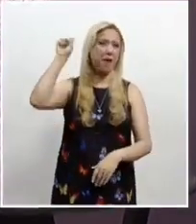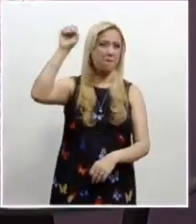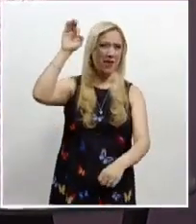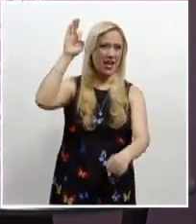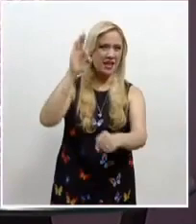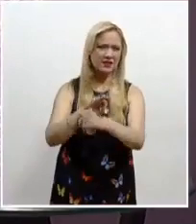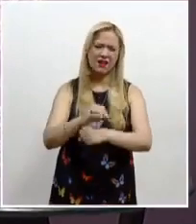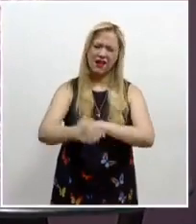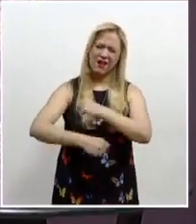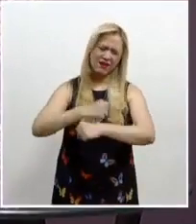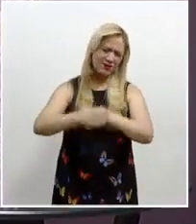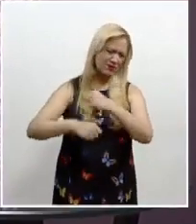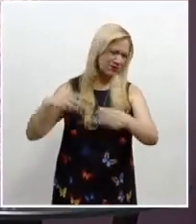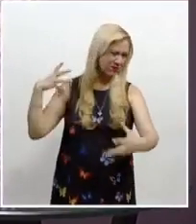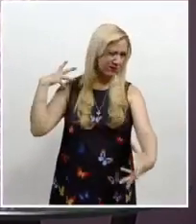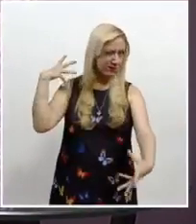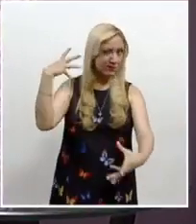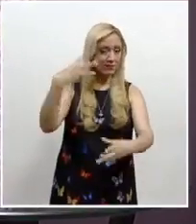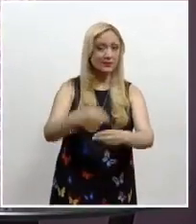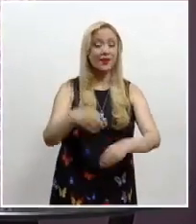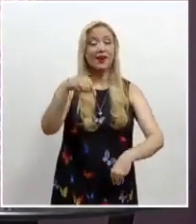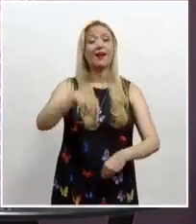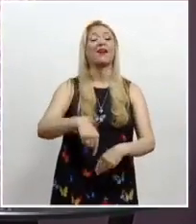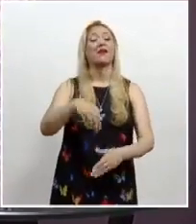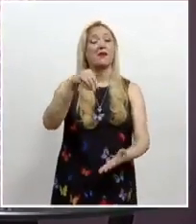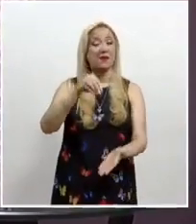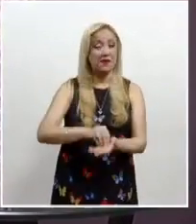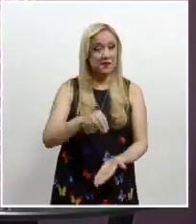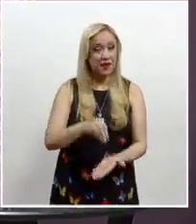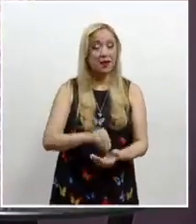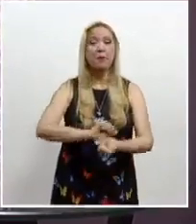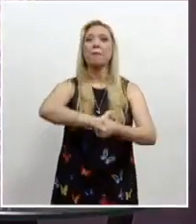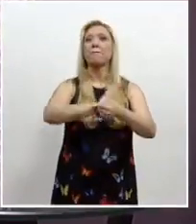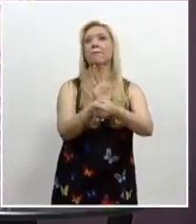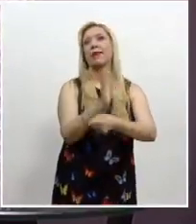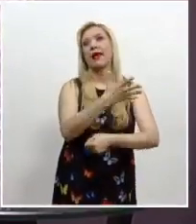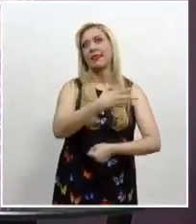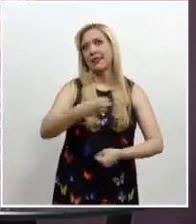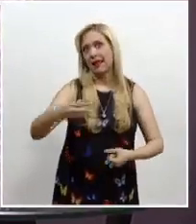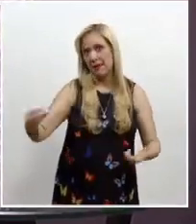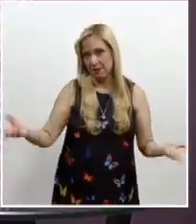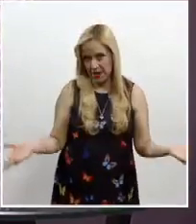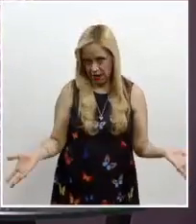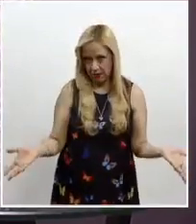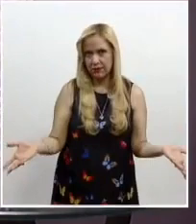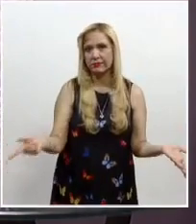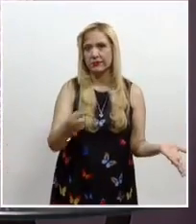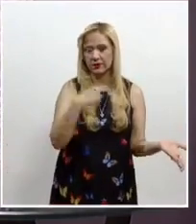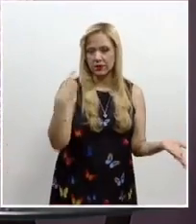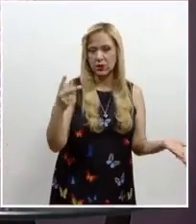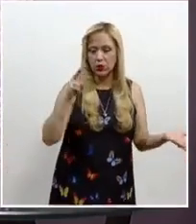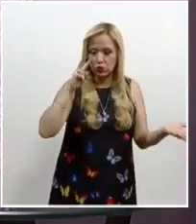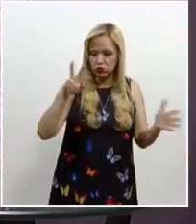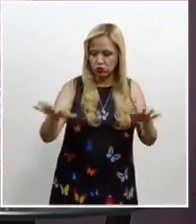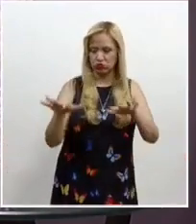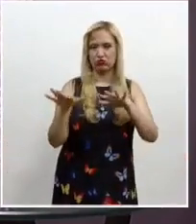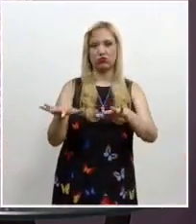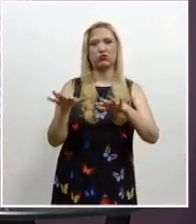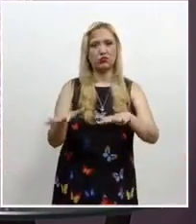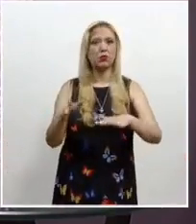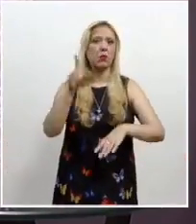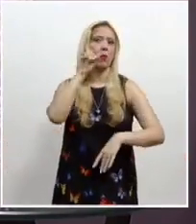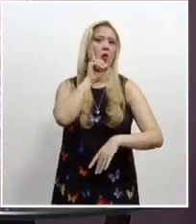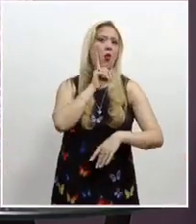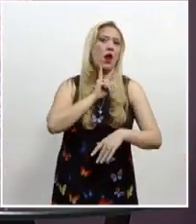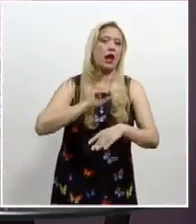por muchos años y que hoy día, y sobre todo después de la pandemia, todo el mundo entiende porque lo vio o lo vivió en